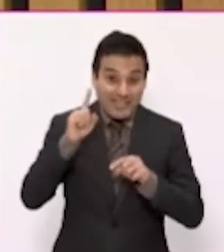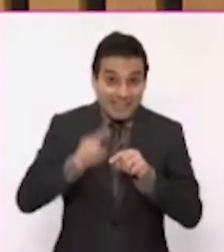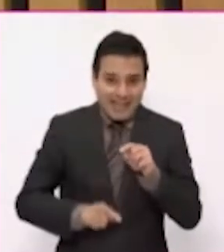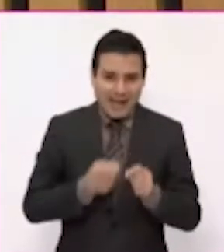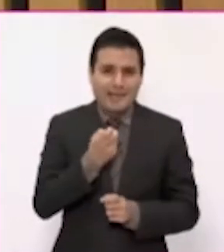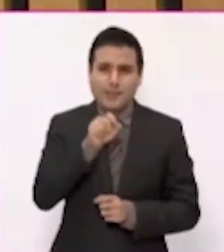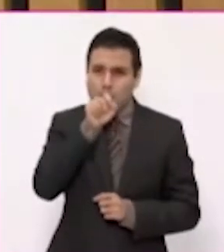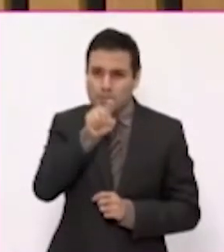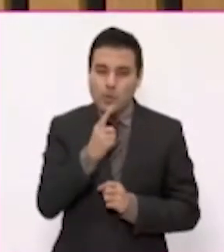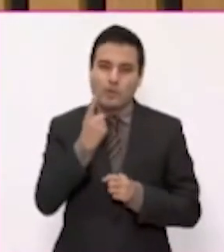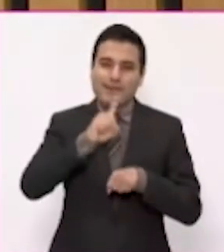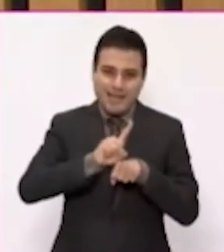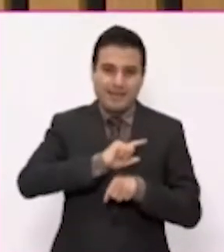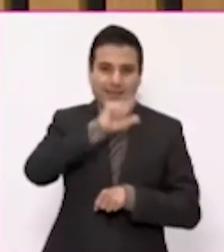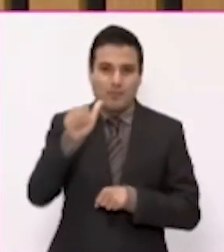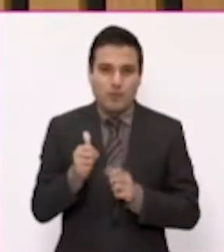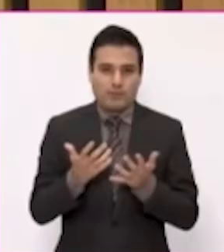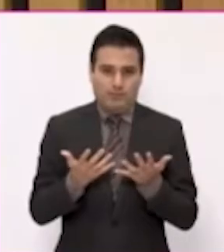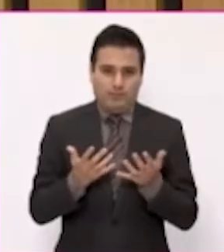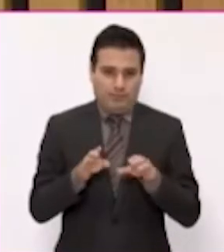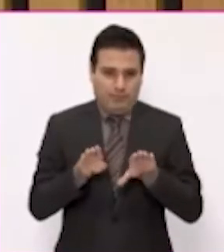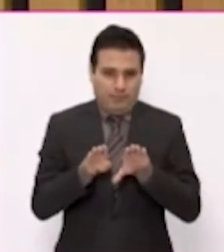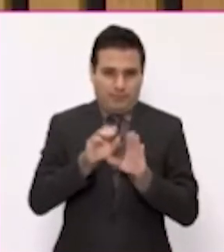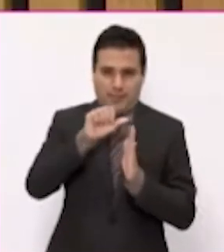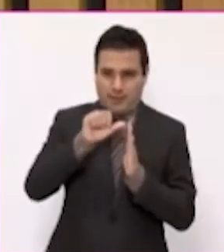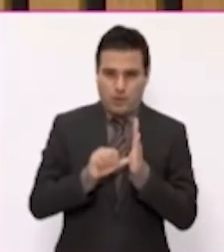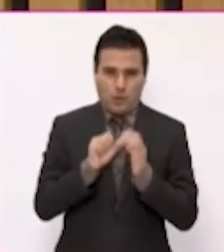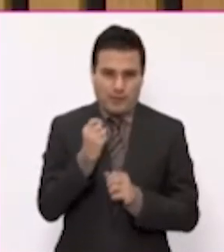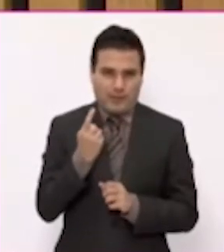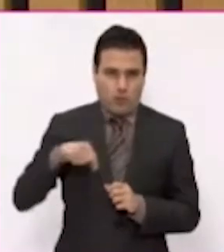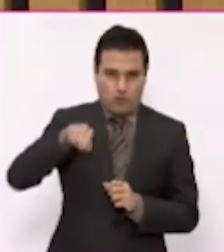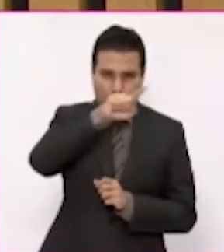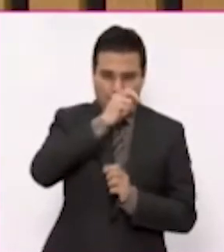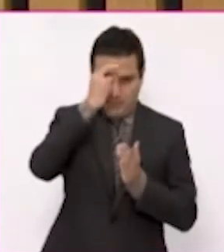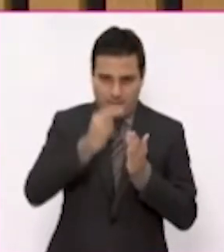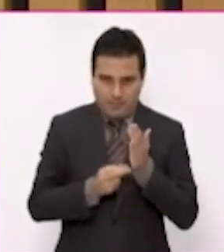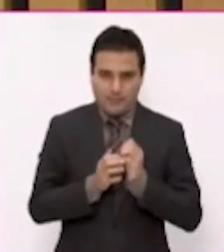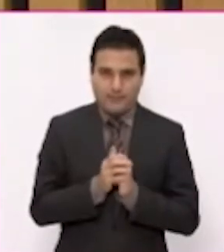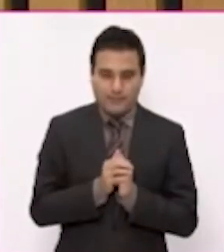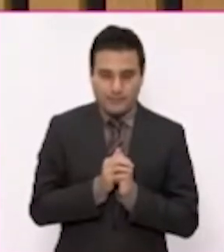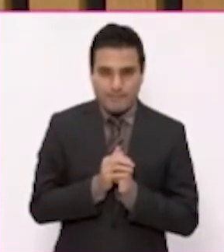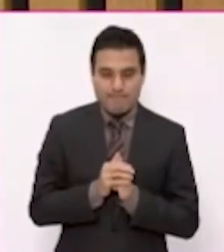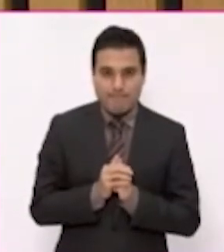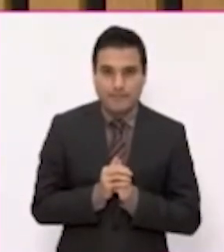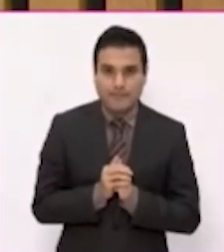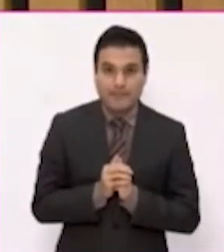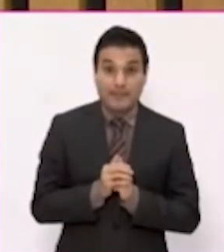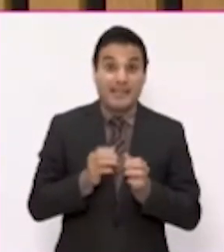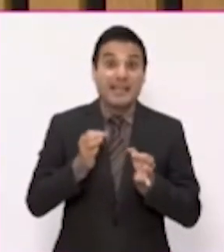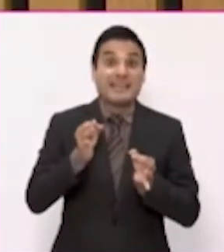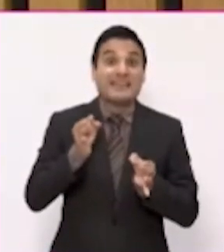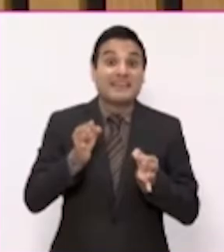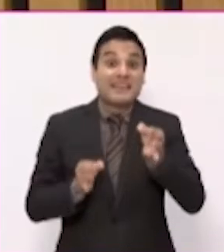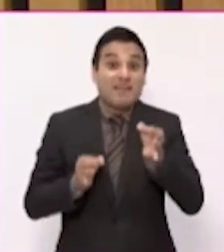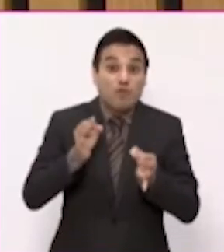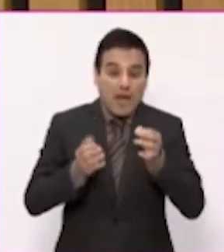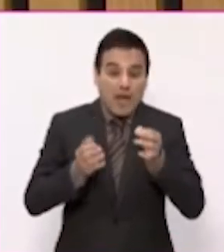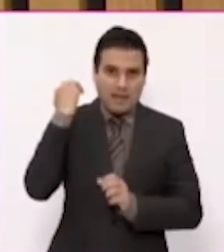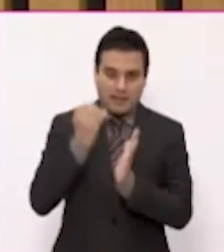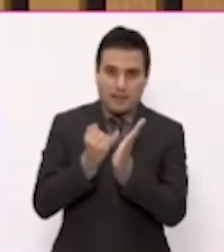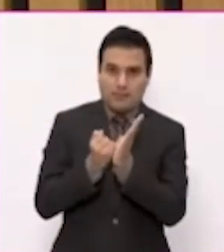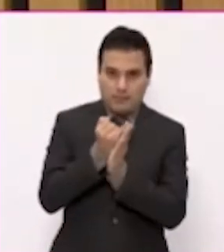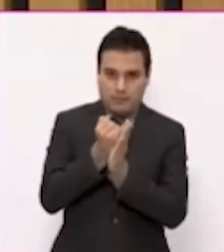Mujeres. Bueno, un día después. Violentan el artículo 61, desestiman lo que el tribunal sostuvo, que no voy